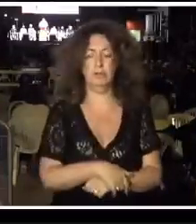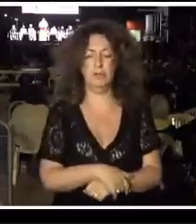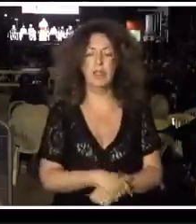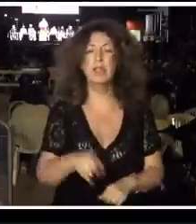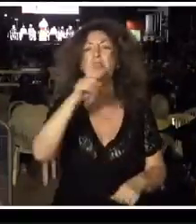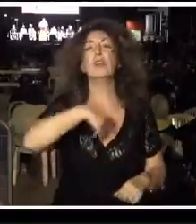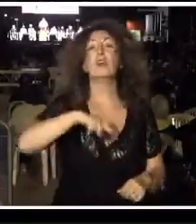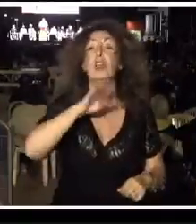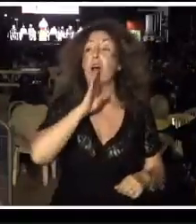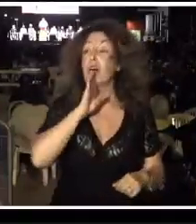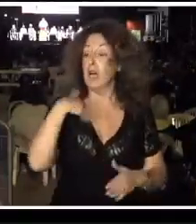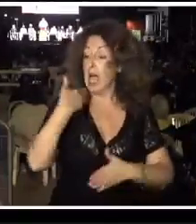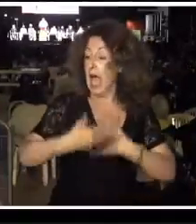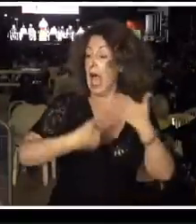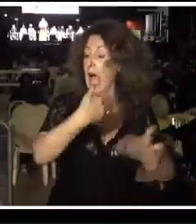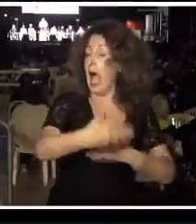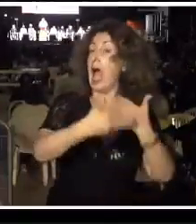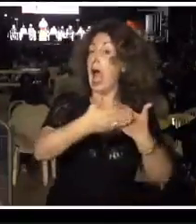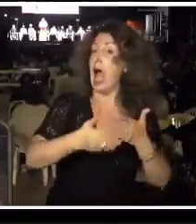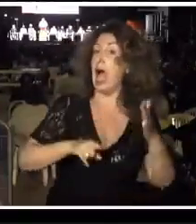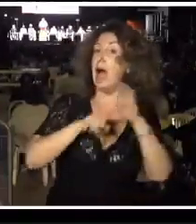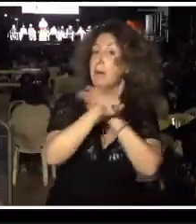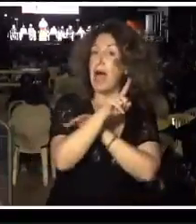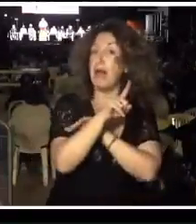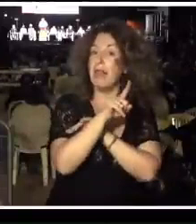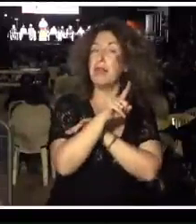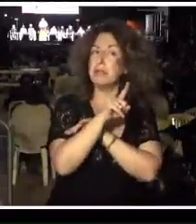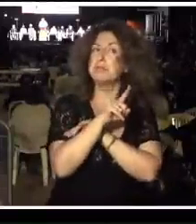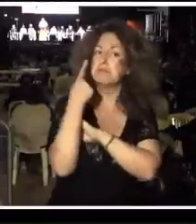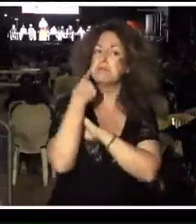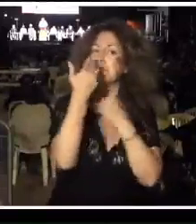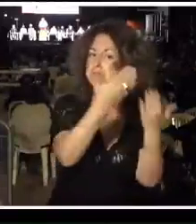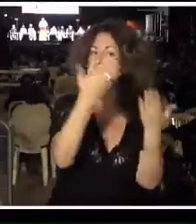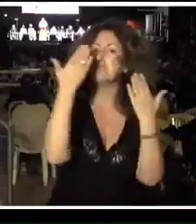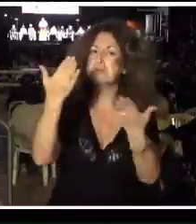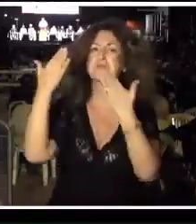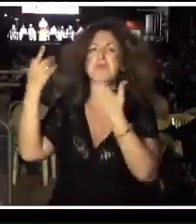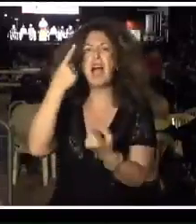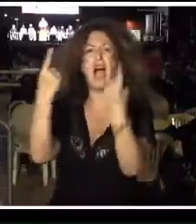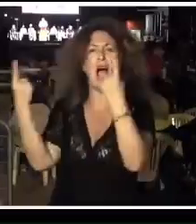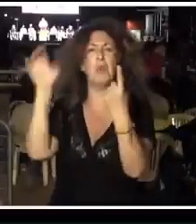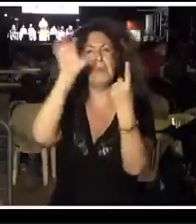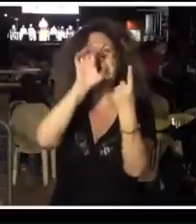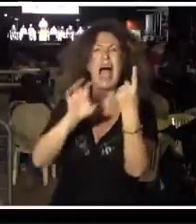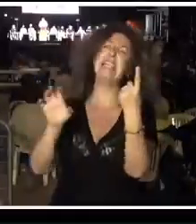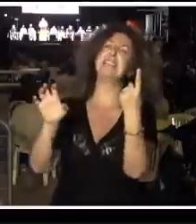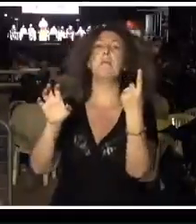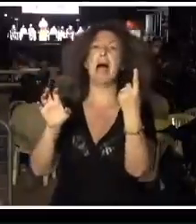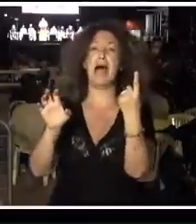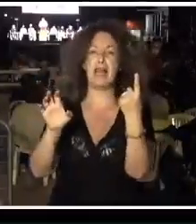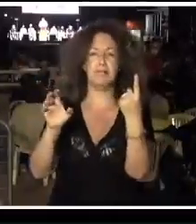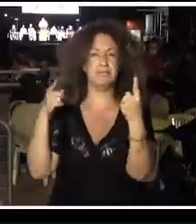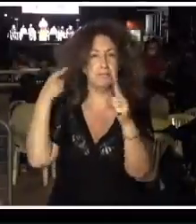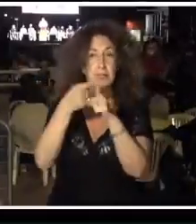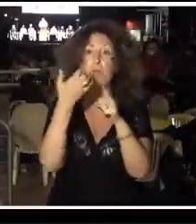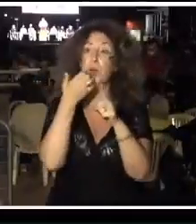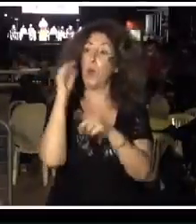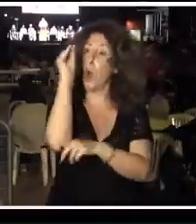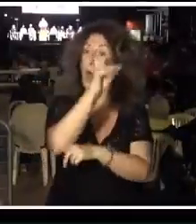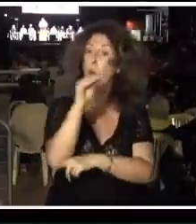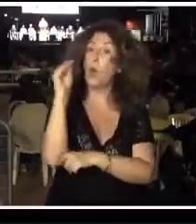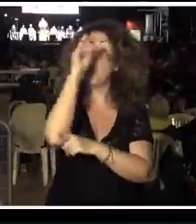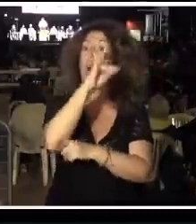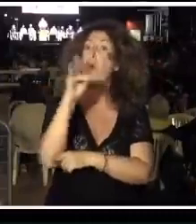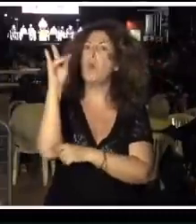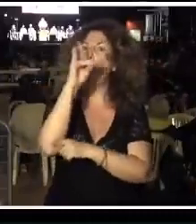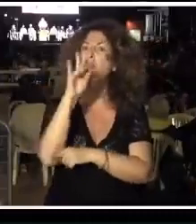avances habidos en los últimos años en el camino imparable de los pueblos por el bien común. Bolivia ha vencido